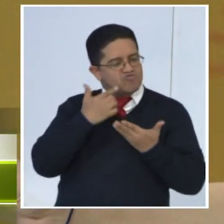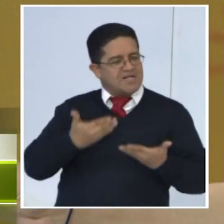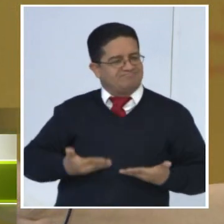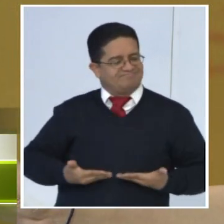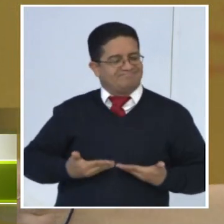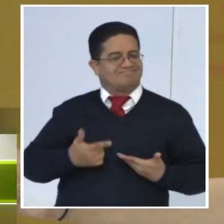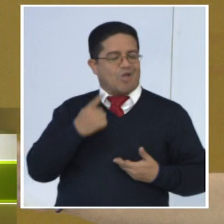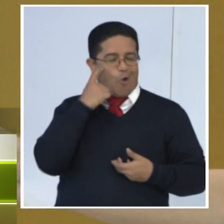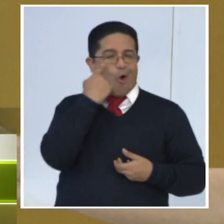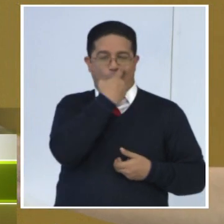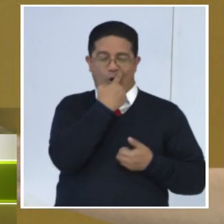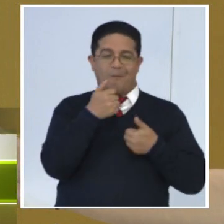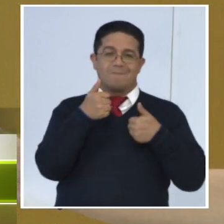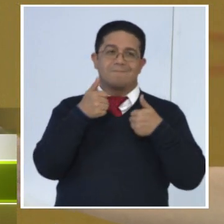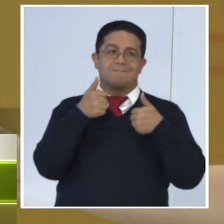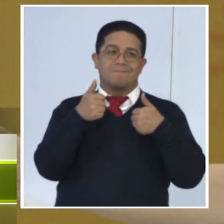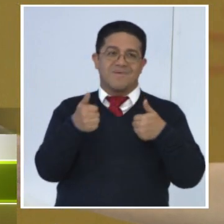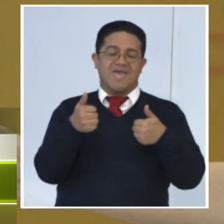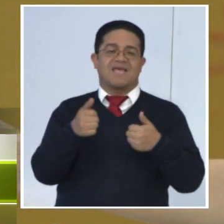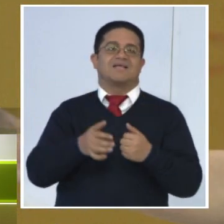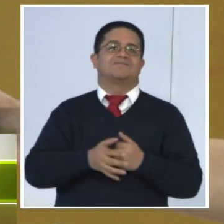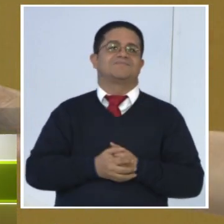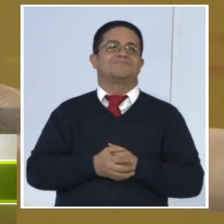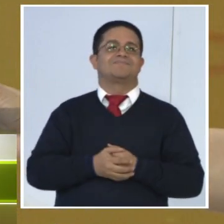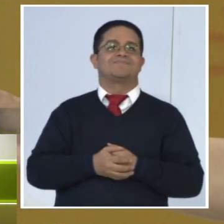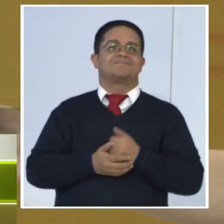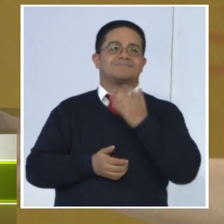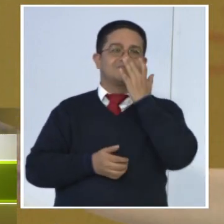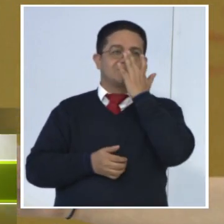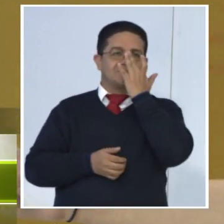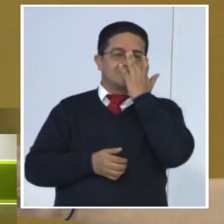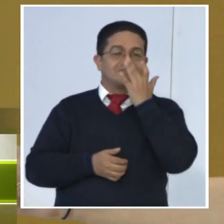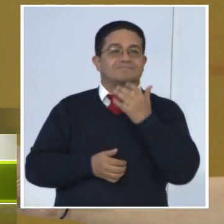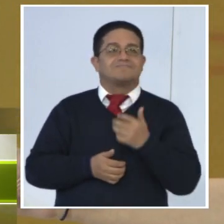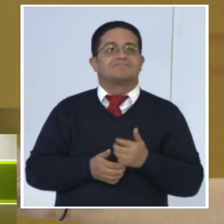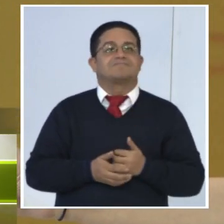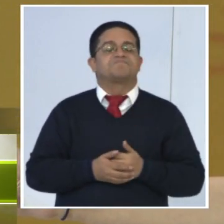ojo que lo que pueden ser las luces artificiales, incluso las luces LED.